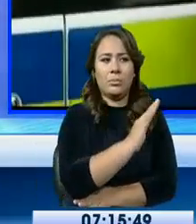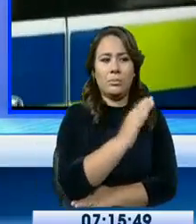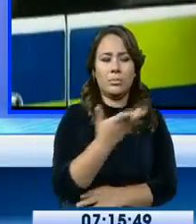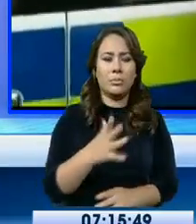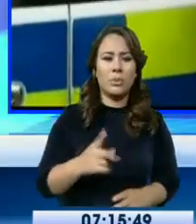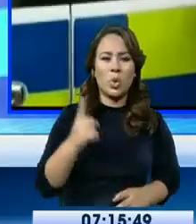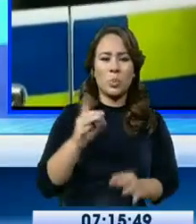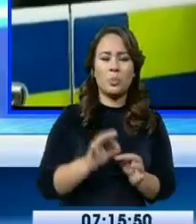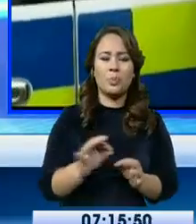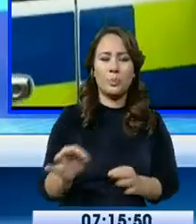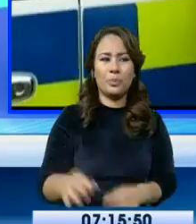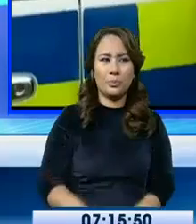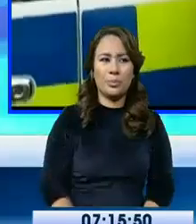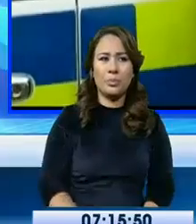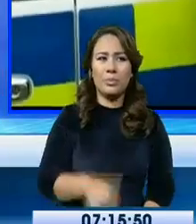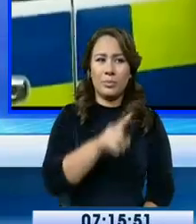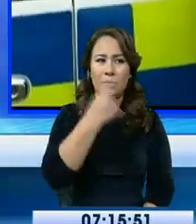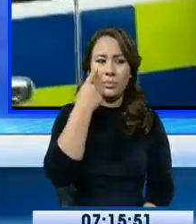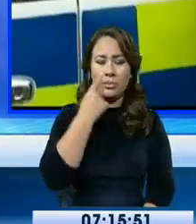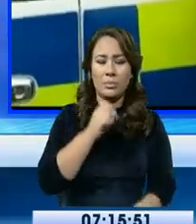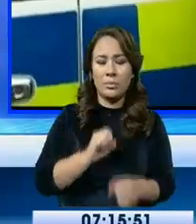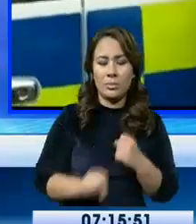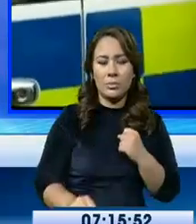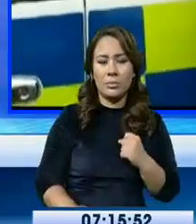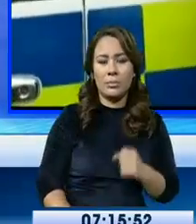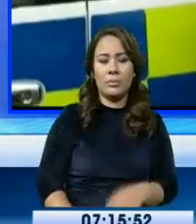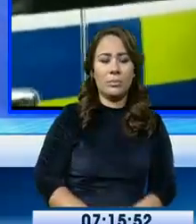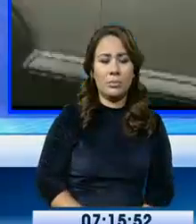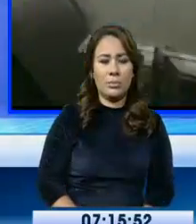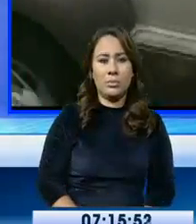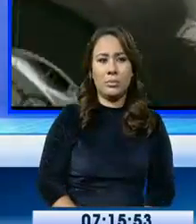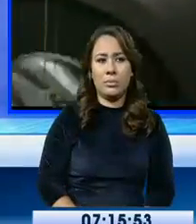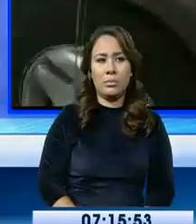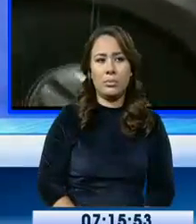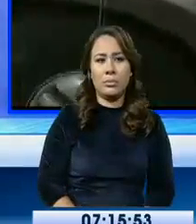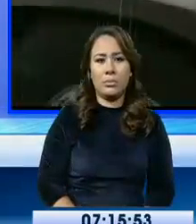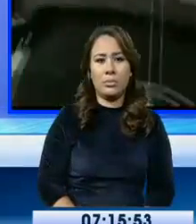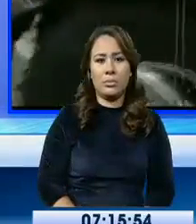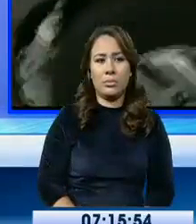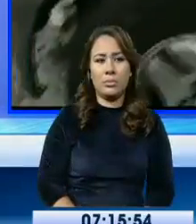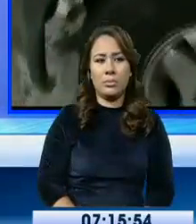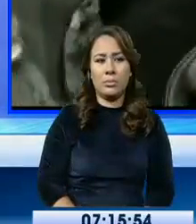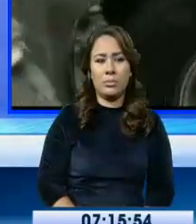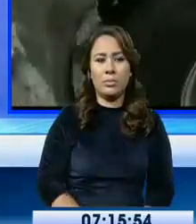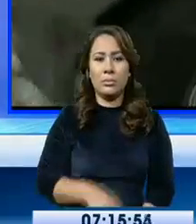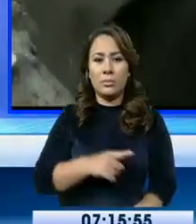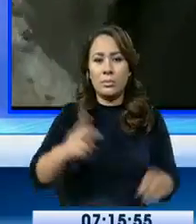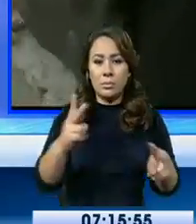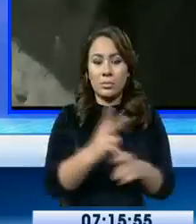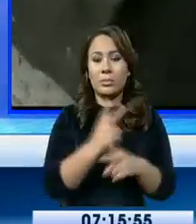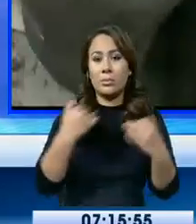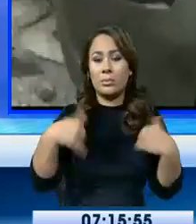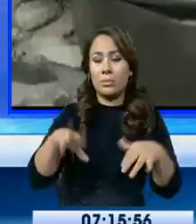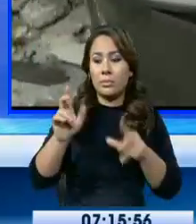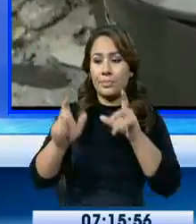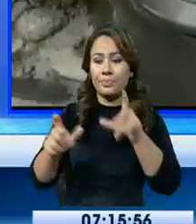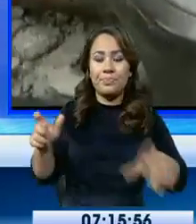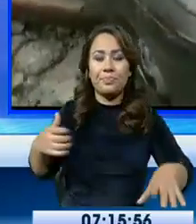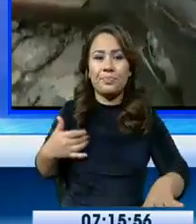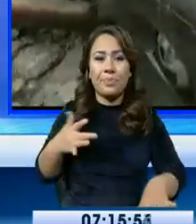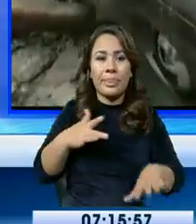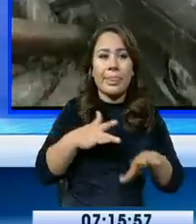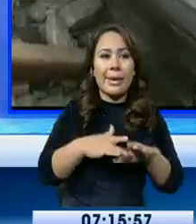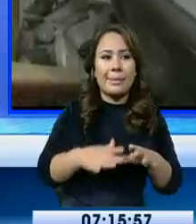que se ha deslizado el pilar, el poste. Por acá vemos, miren ustedes, no solo que el peligro de cualquier persona que en esos instantes pudo